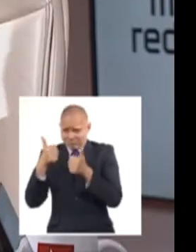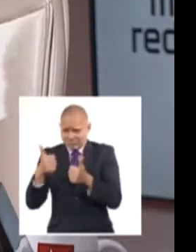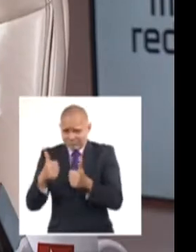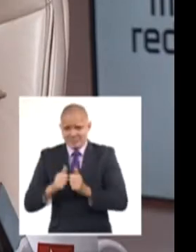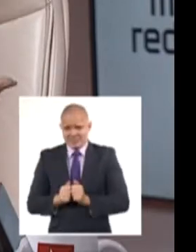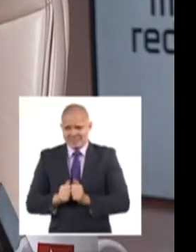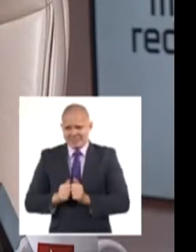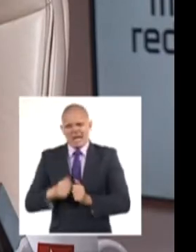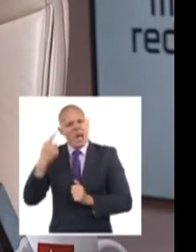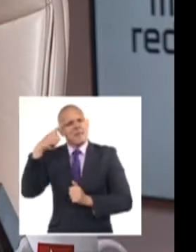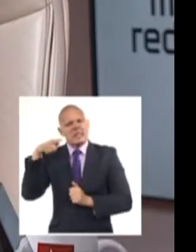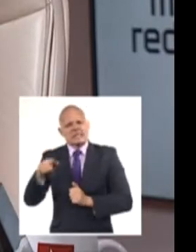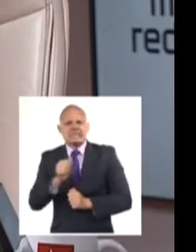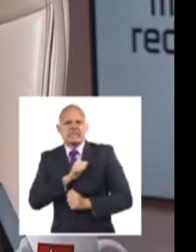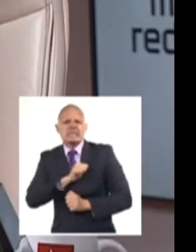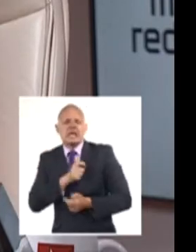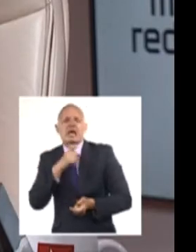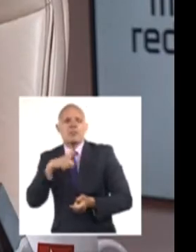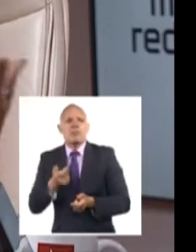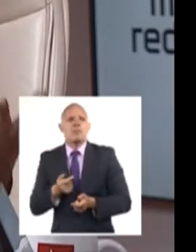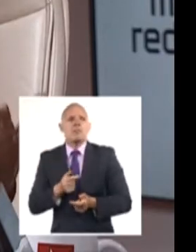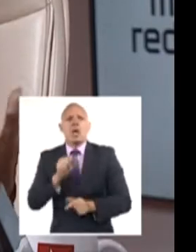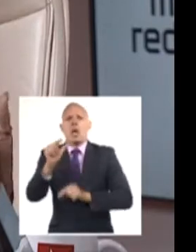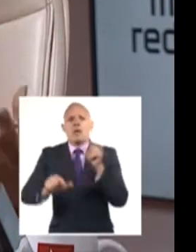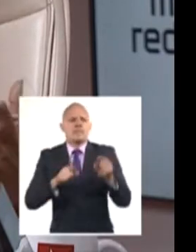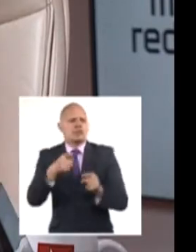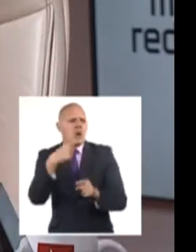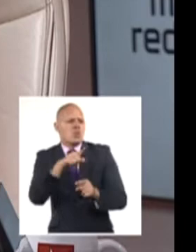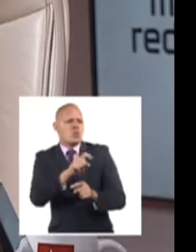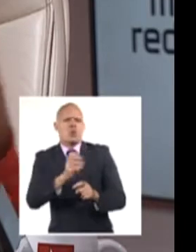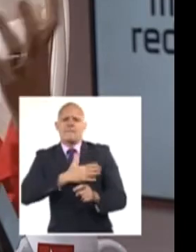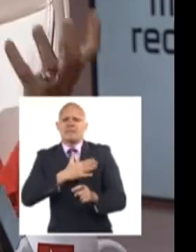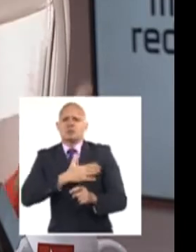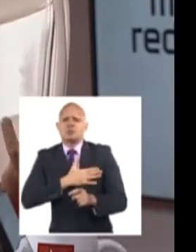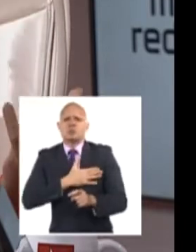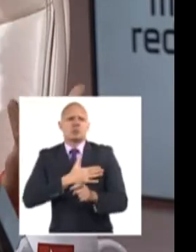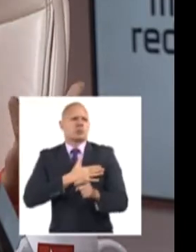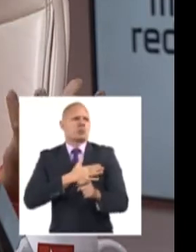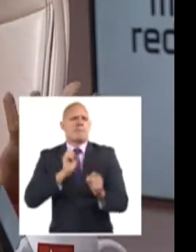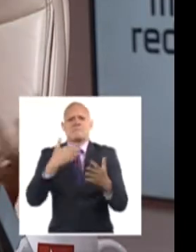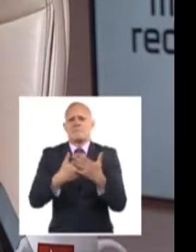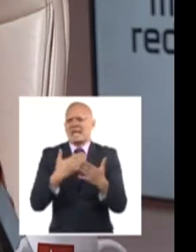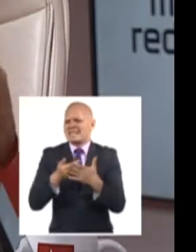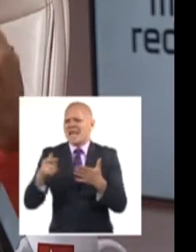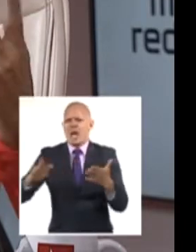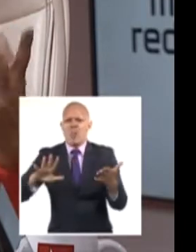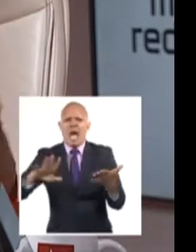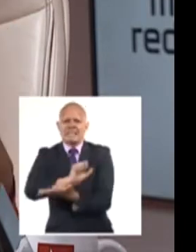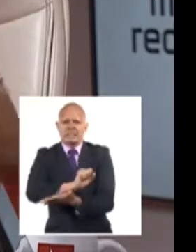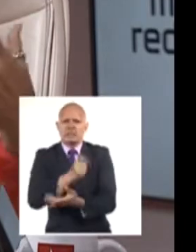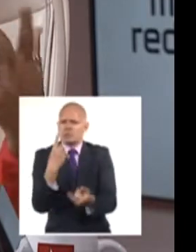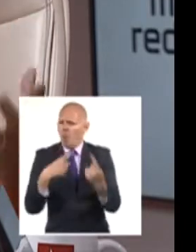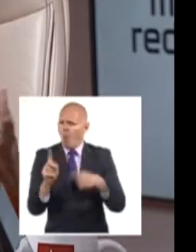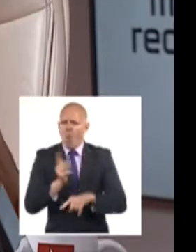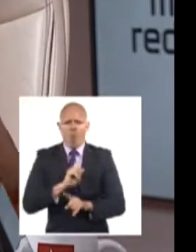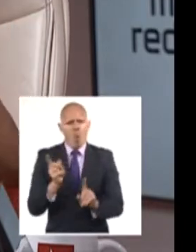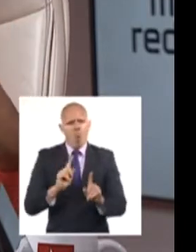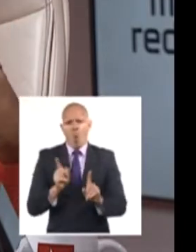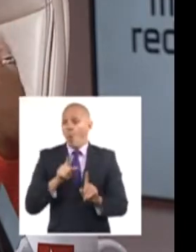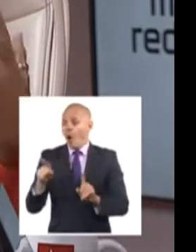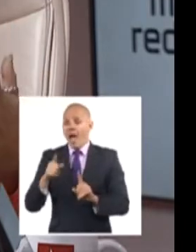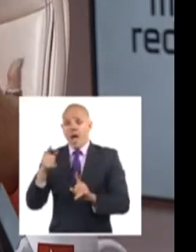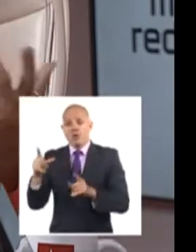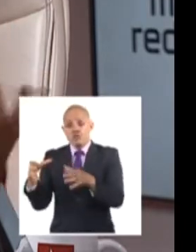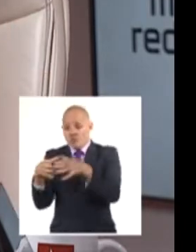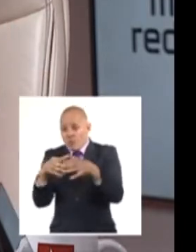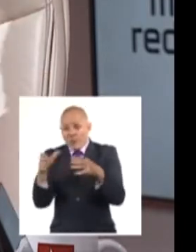expropiar que es tildado de izquierda porque realmente aglutina a movimientos sociales populares agrupaciones